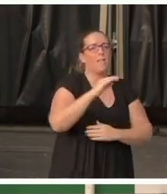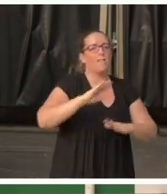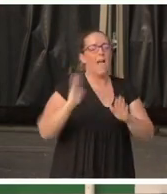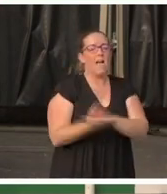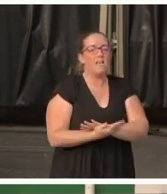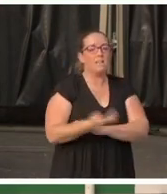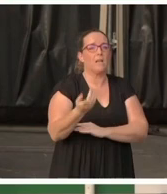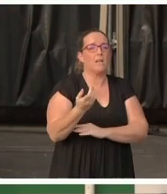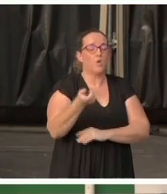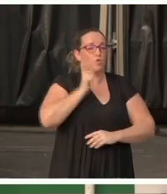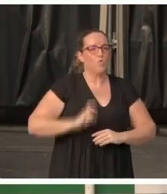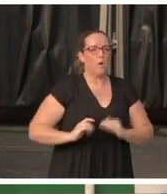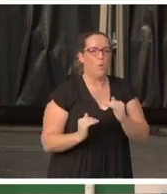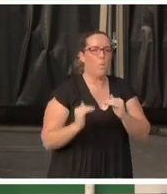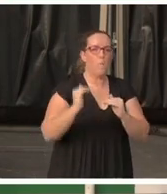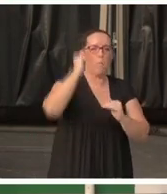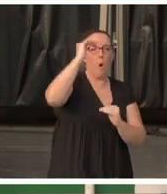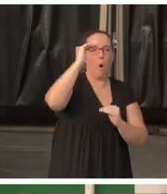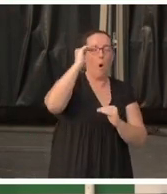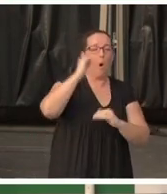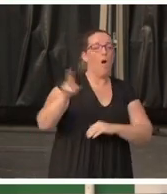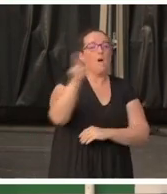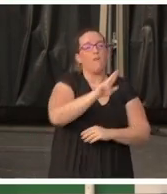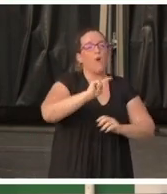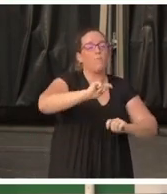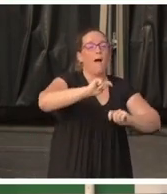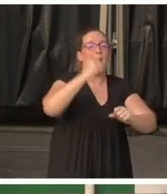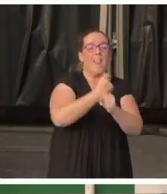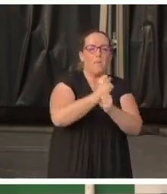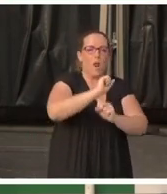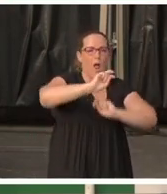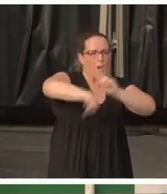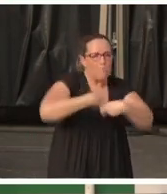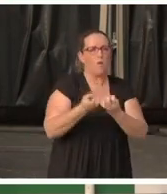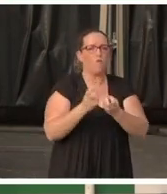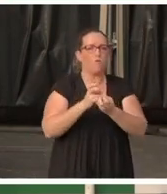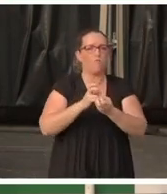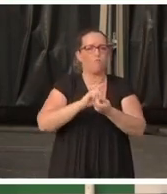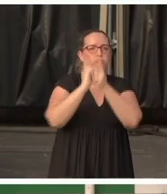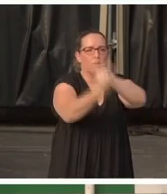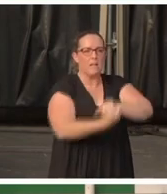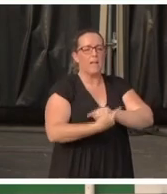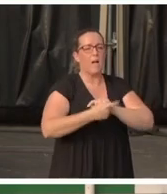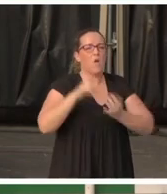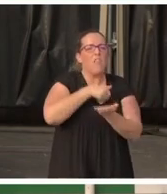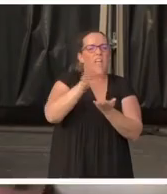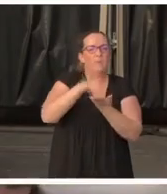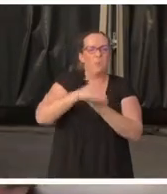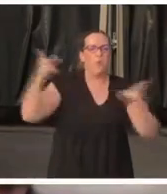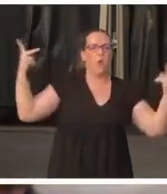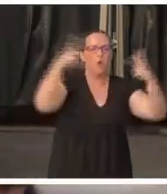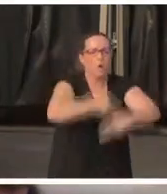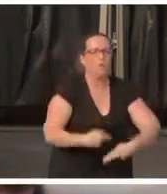mínimo interprofesional. Hemos sacado adelante la reforma laboral. Hemos prohibido los despidos durante el COVID. Hemos